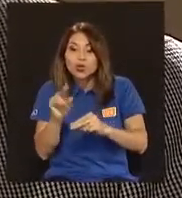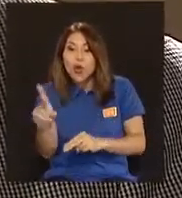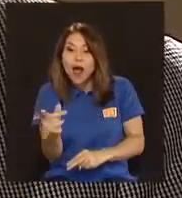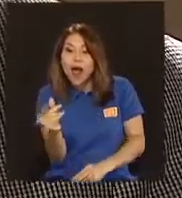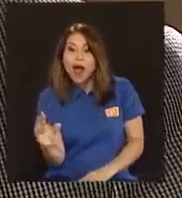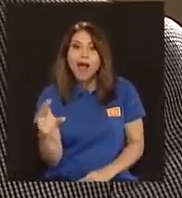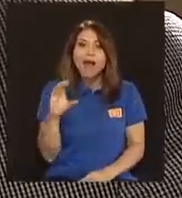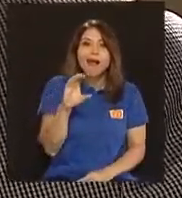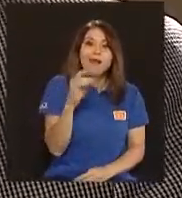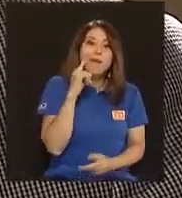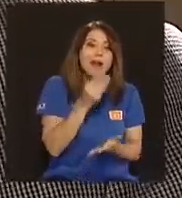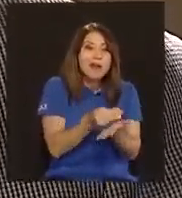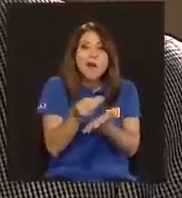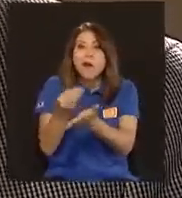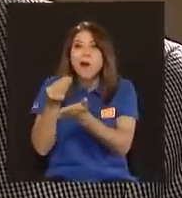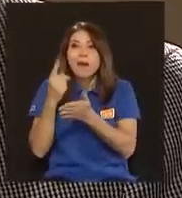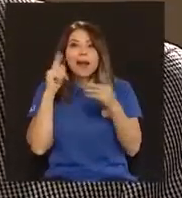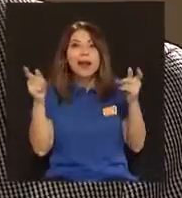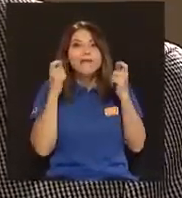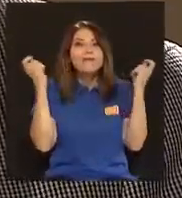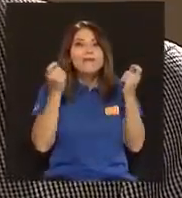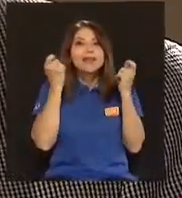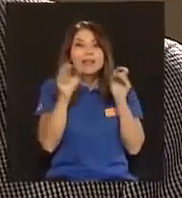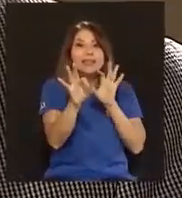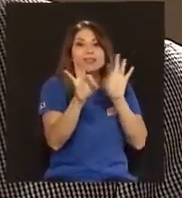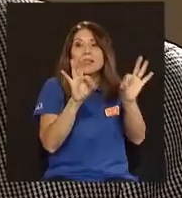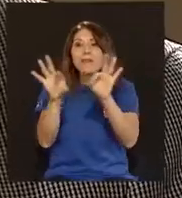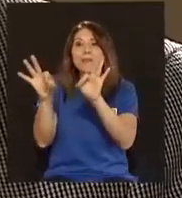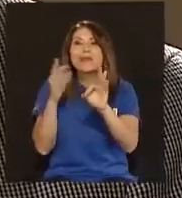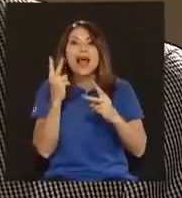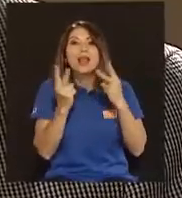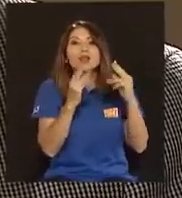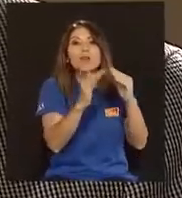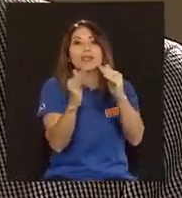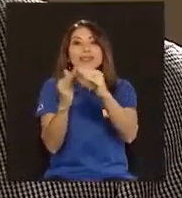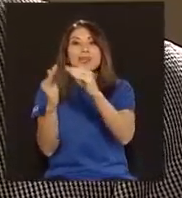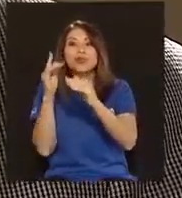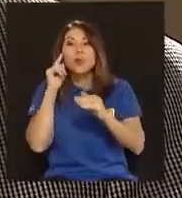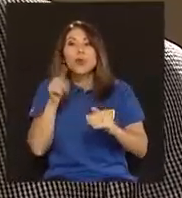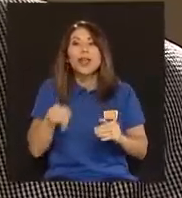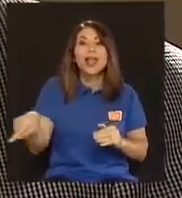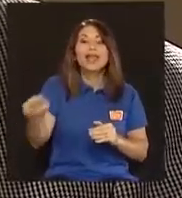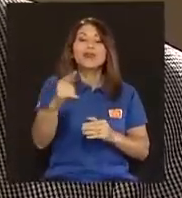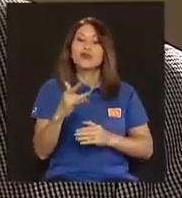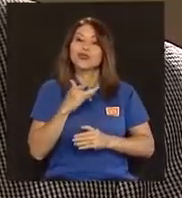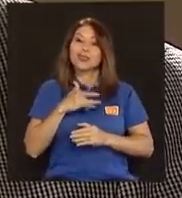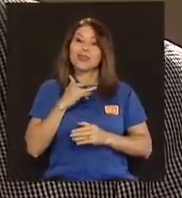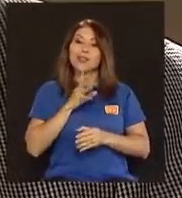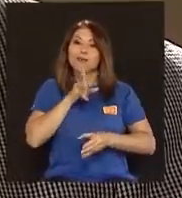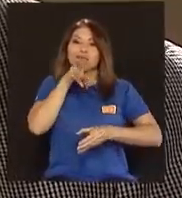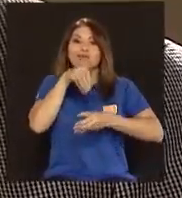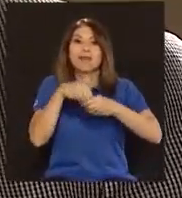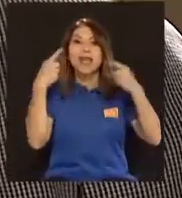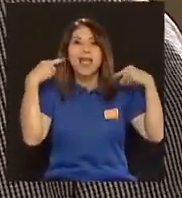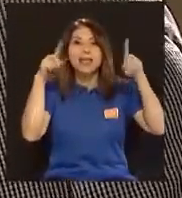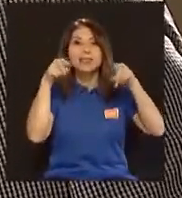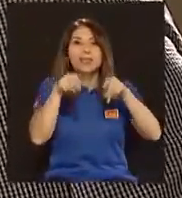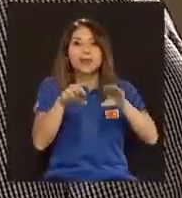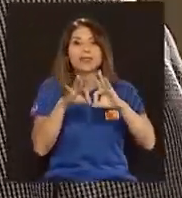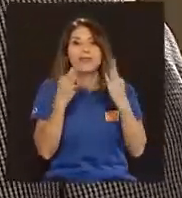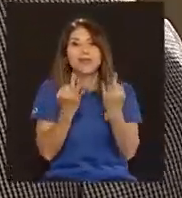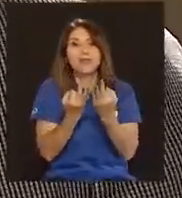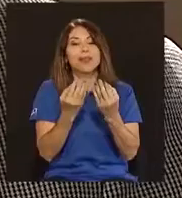y se invita a los vecinos porque son parte del éxito que tiene ese negocio. De manera que entonces es una dinámica, a mí